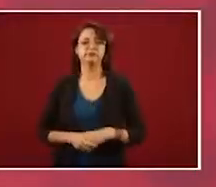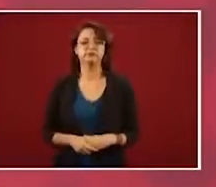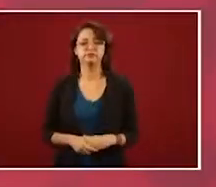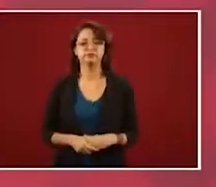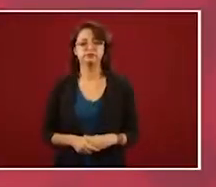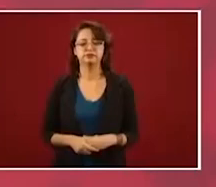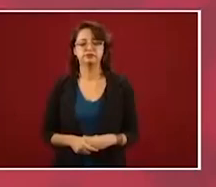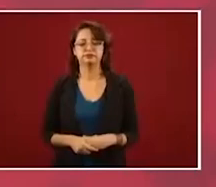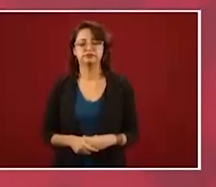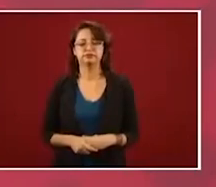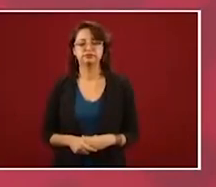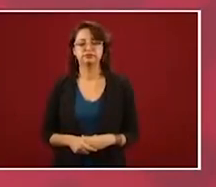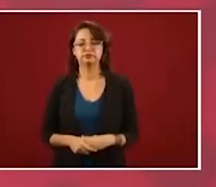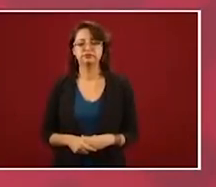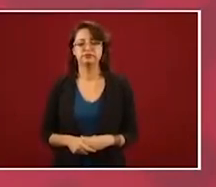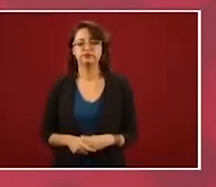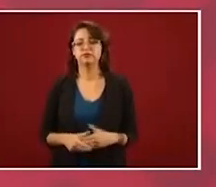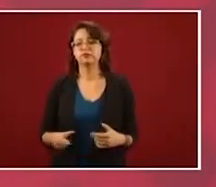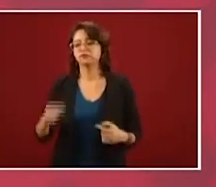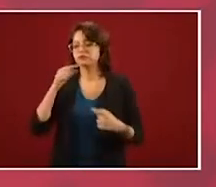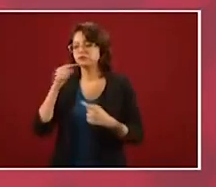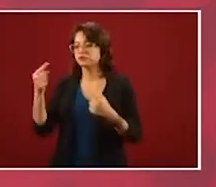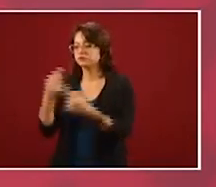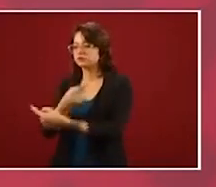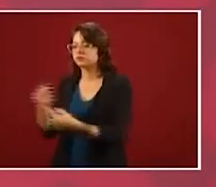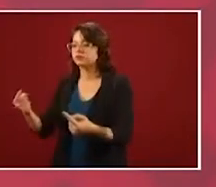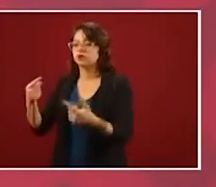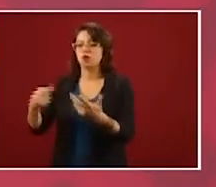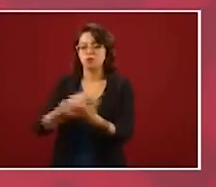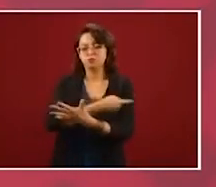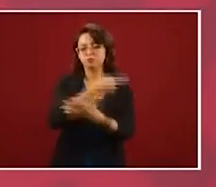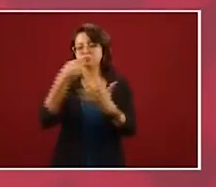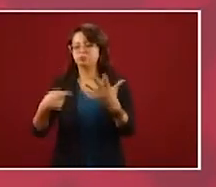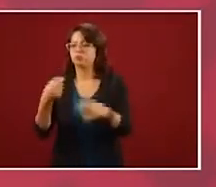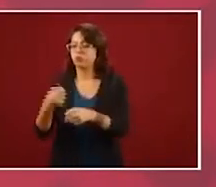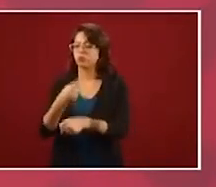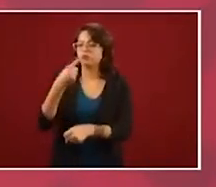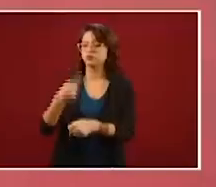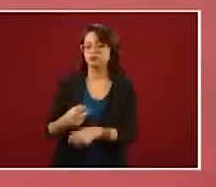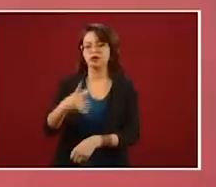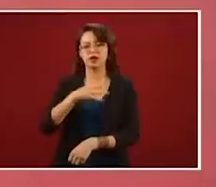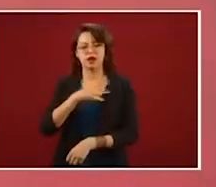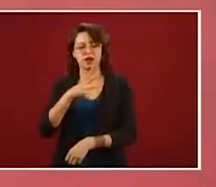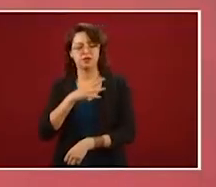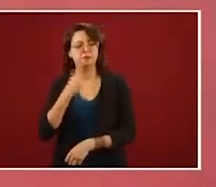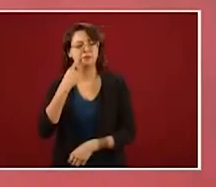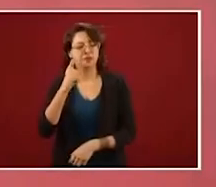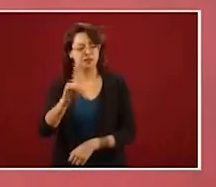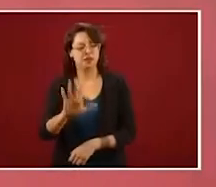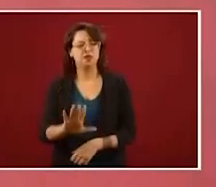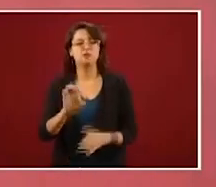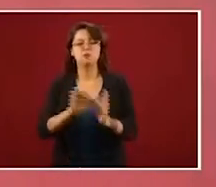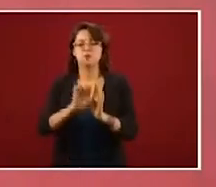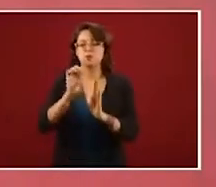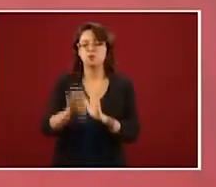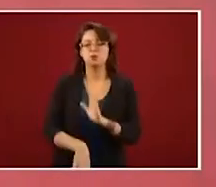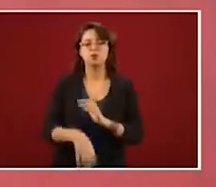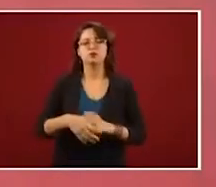Se le está dando opciones a los niños. Les doy un dato, por ejemplo, que en algo